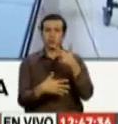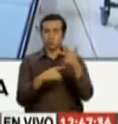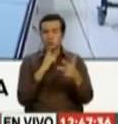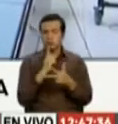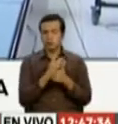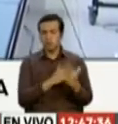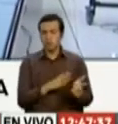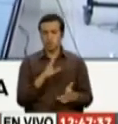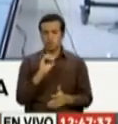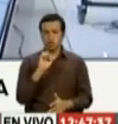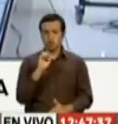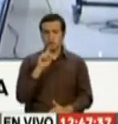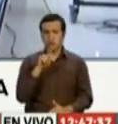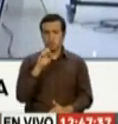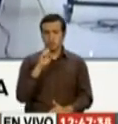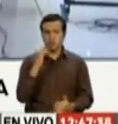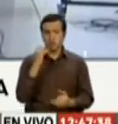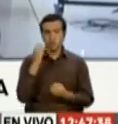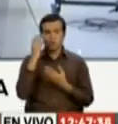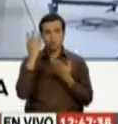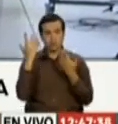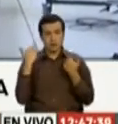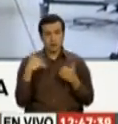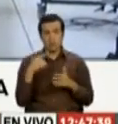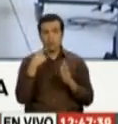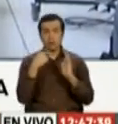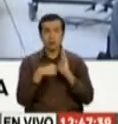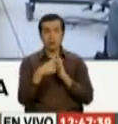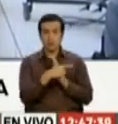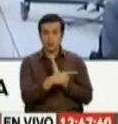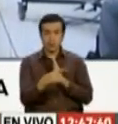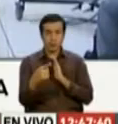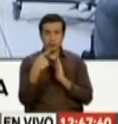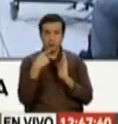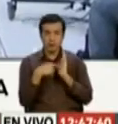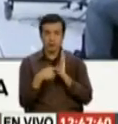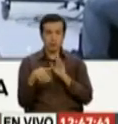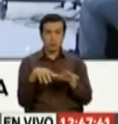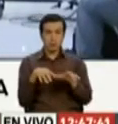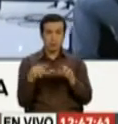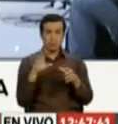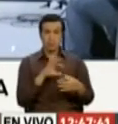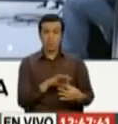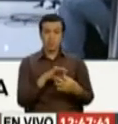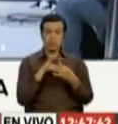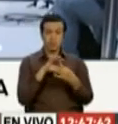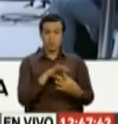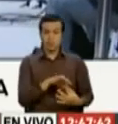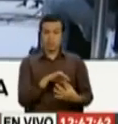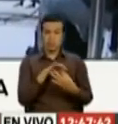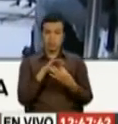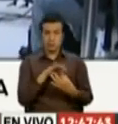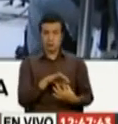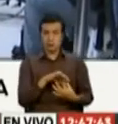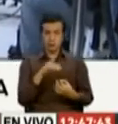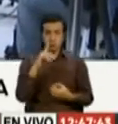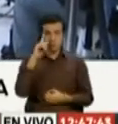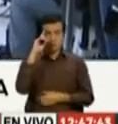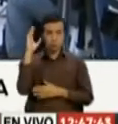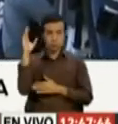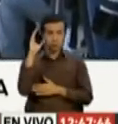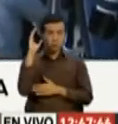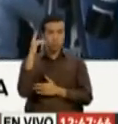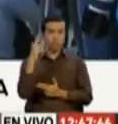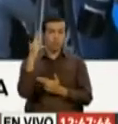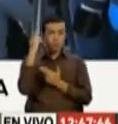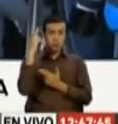justamente que el COSEPE ha tomado el día de hoy, entre ellas acciones conjuntas con el gobierno colombiano, con